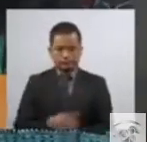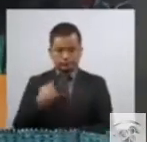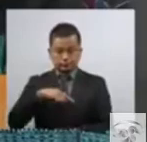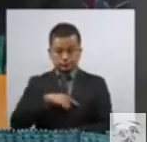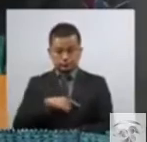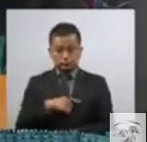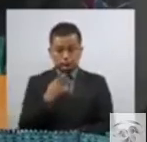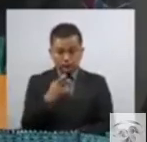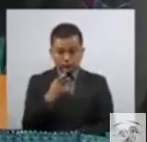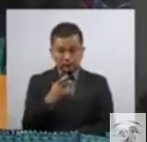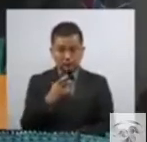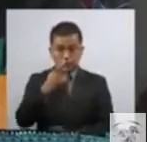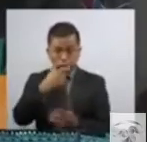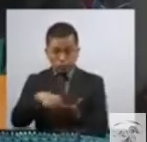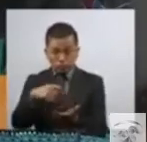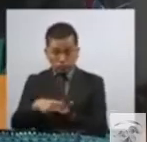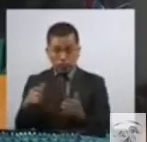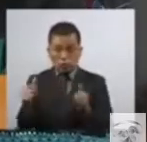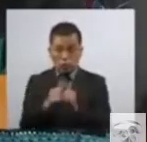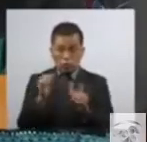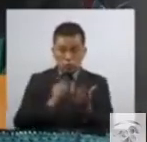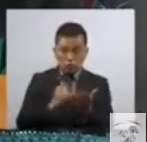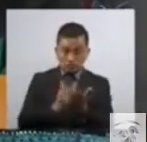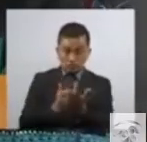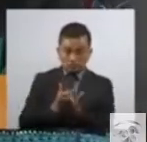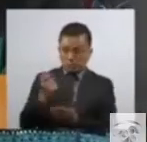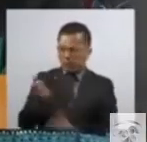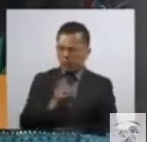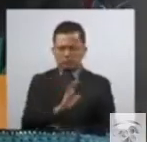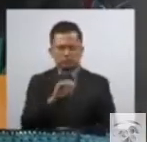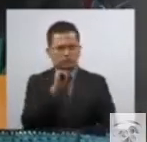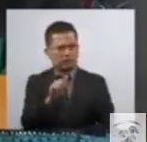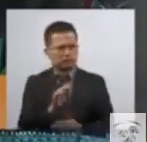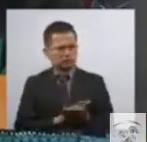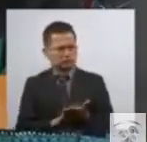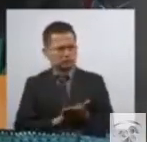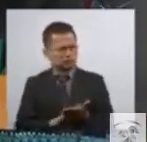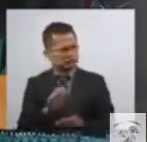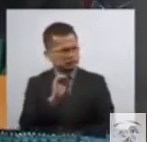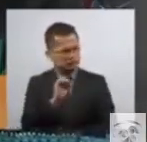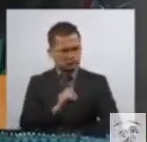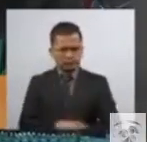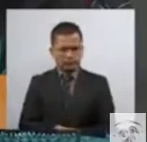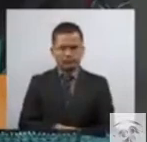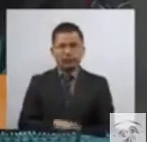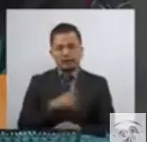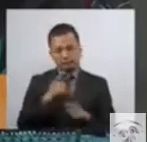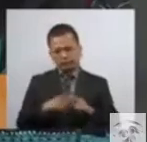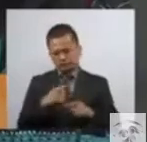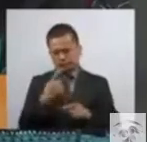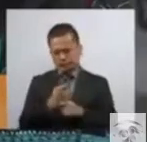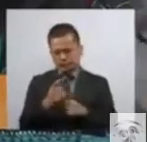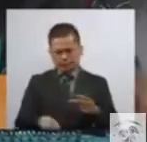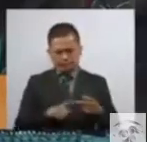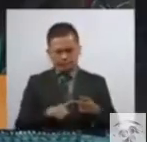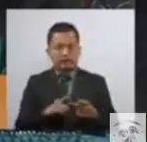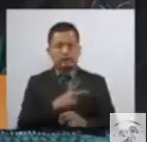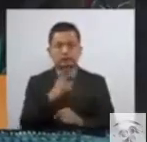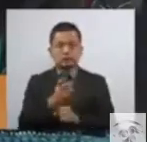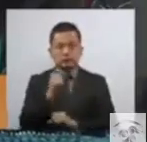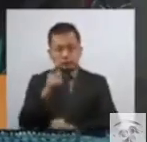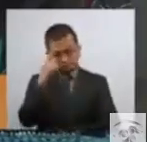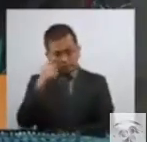segunda medida tiene que ver con generar medidas de política pública para que haya gratuidad de productos de higiene